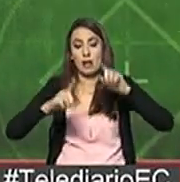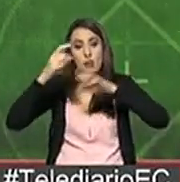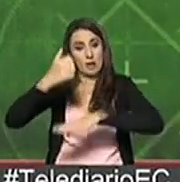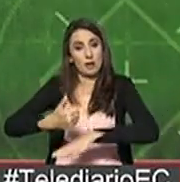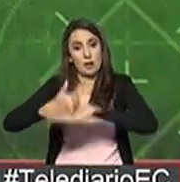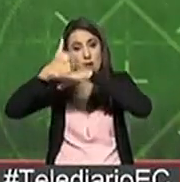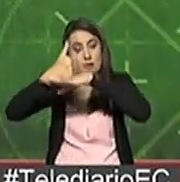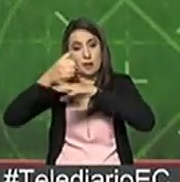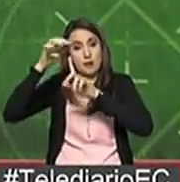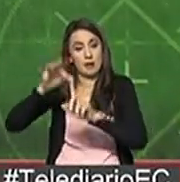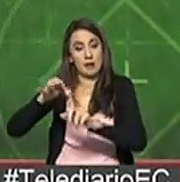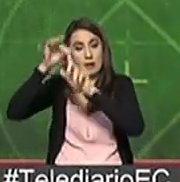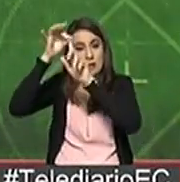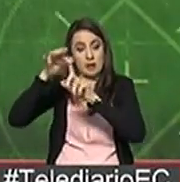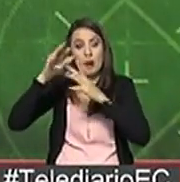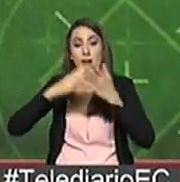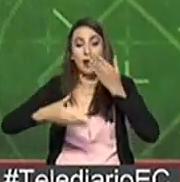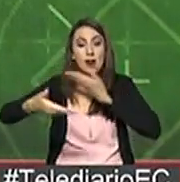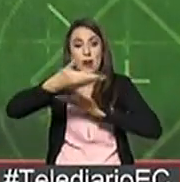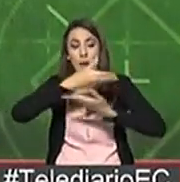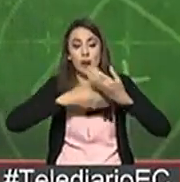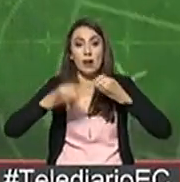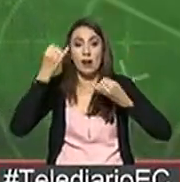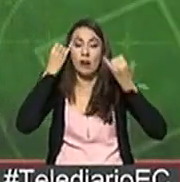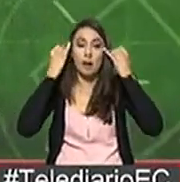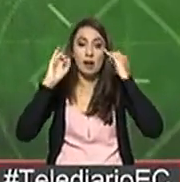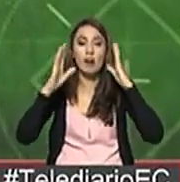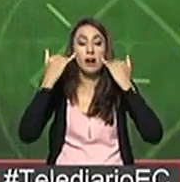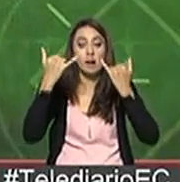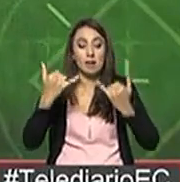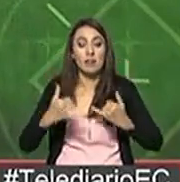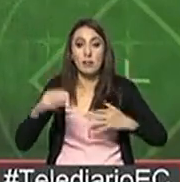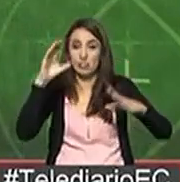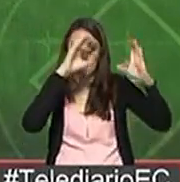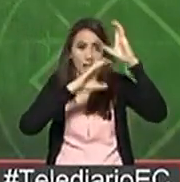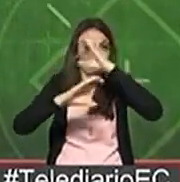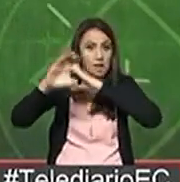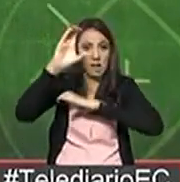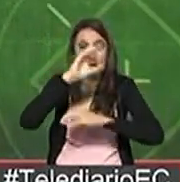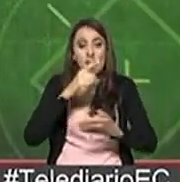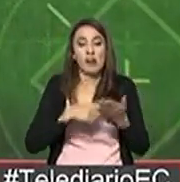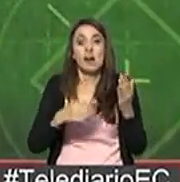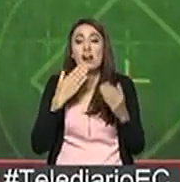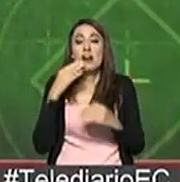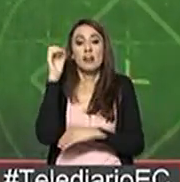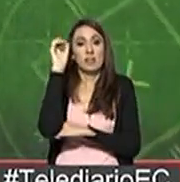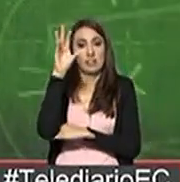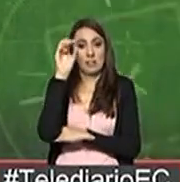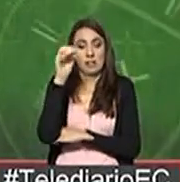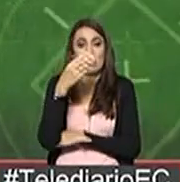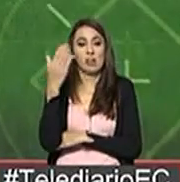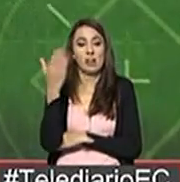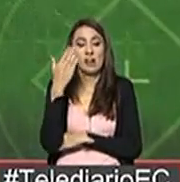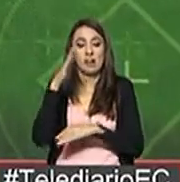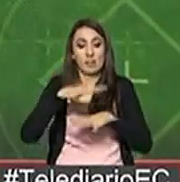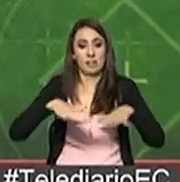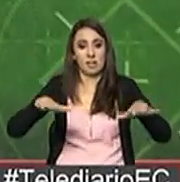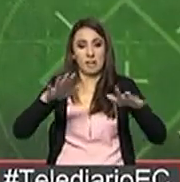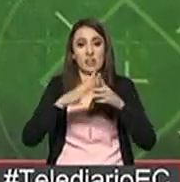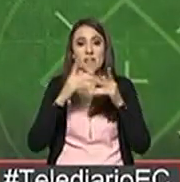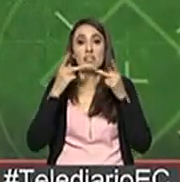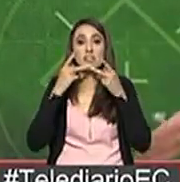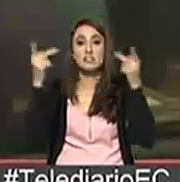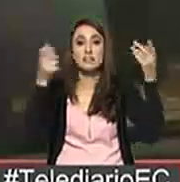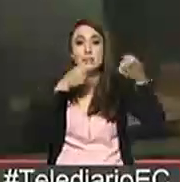y especialistas en el tema compartieron ideas de lo que se busca para mejorar el agro en un foro desarrollado en los estudios de Radio Pública.